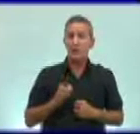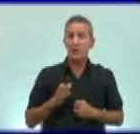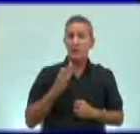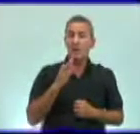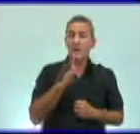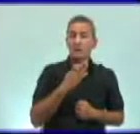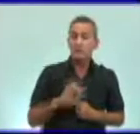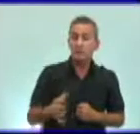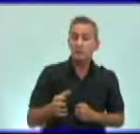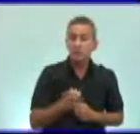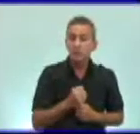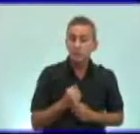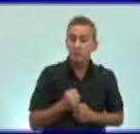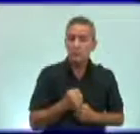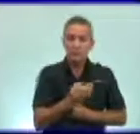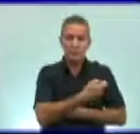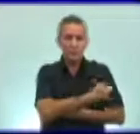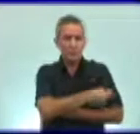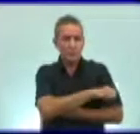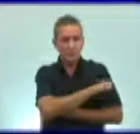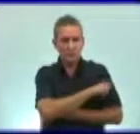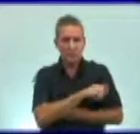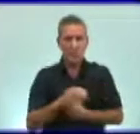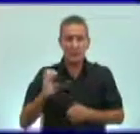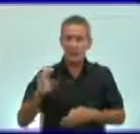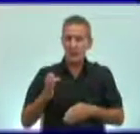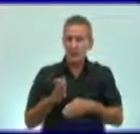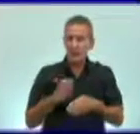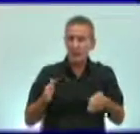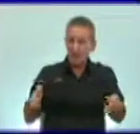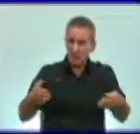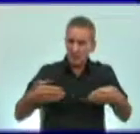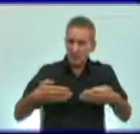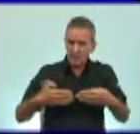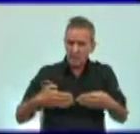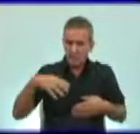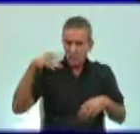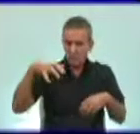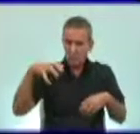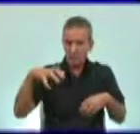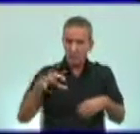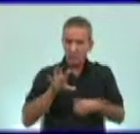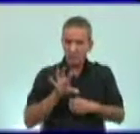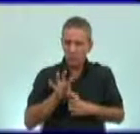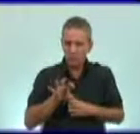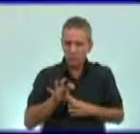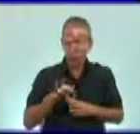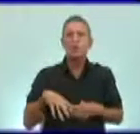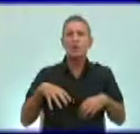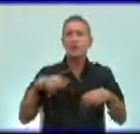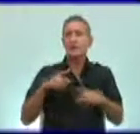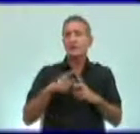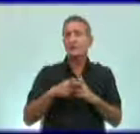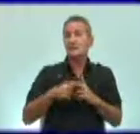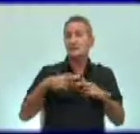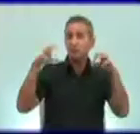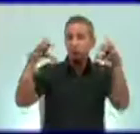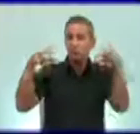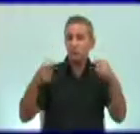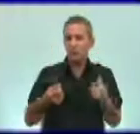ciudadanos. Para concluir, diciendo, llovieron amenazas y llovió dinero, y como telón de